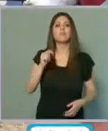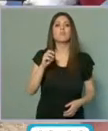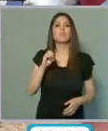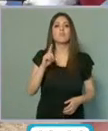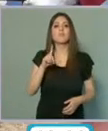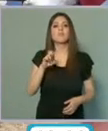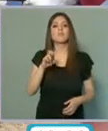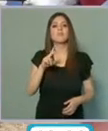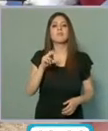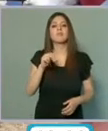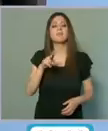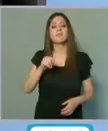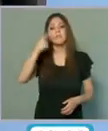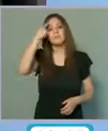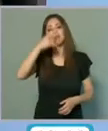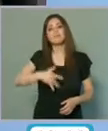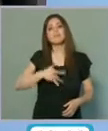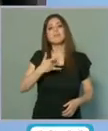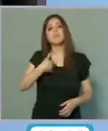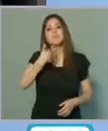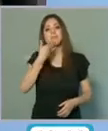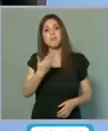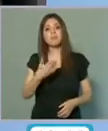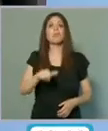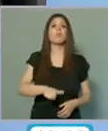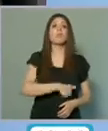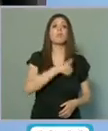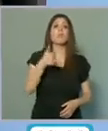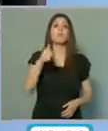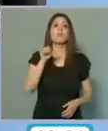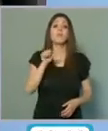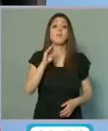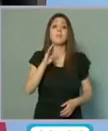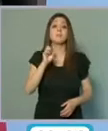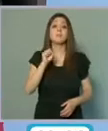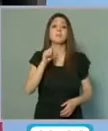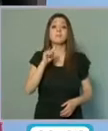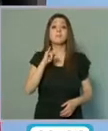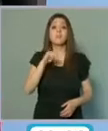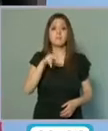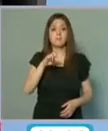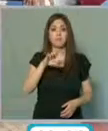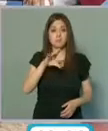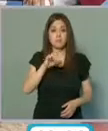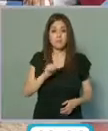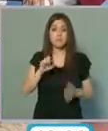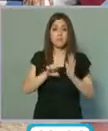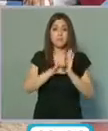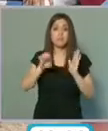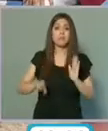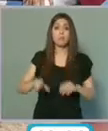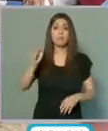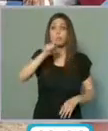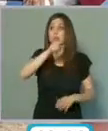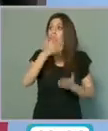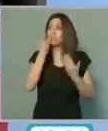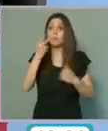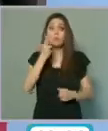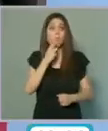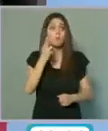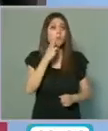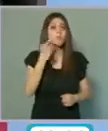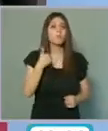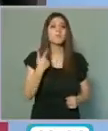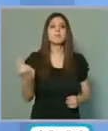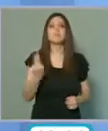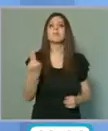bien. Y hay otra cosa que se llama abstinencia. Cuando tú no tienes acceso a un cigarro y ya tienes una adicción, necesitas de